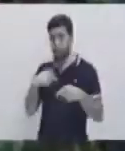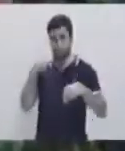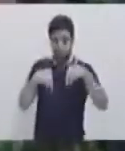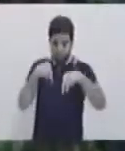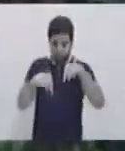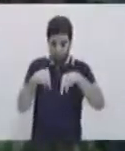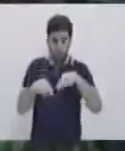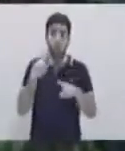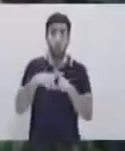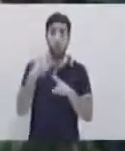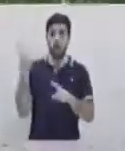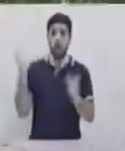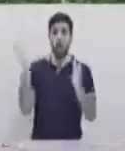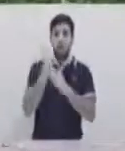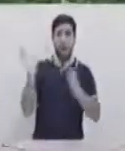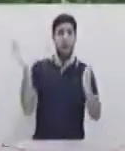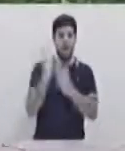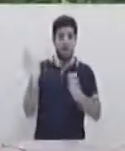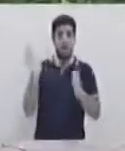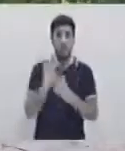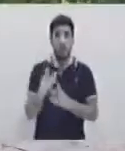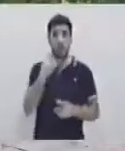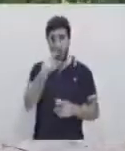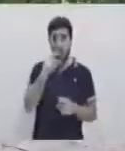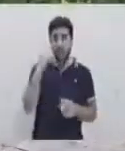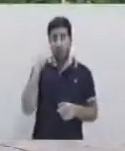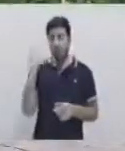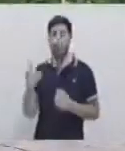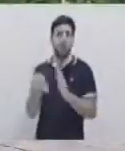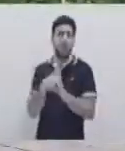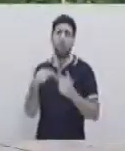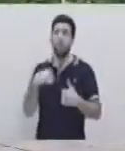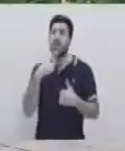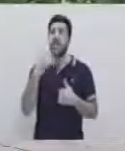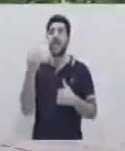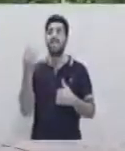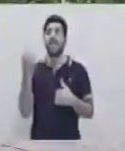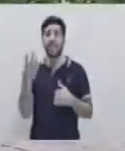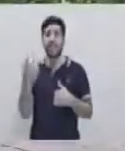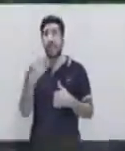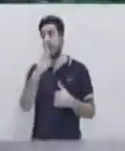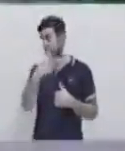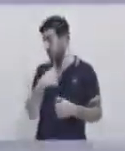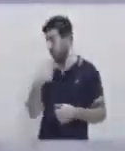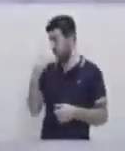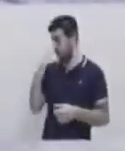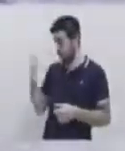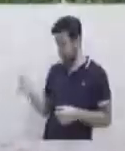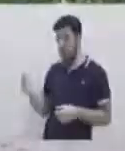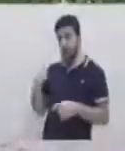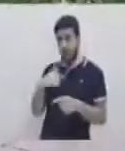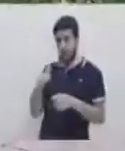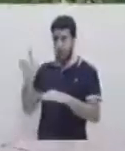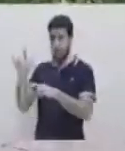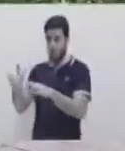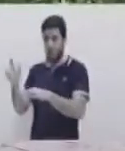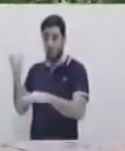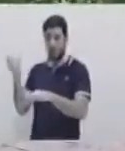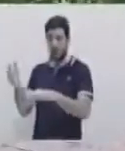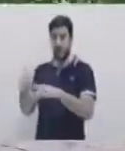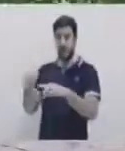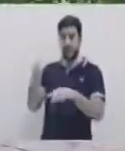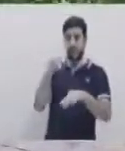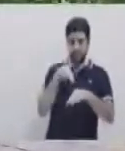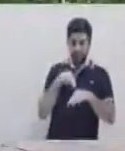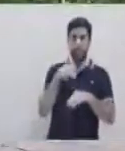y cuando suenen las palmas y diga un color, por ejemplo, si digo verde, toco el verde y regreso a mi lugar.